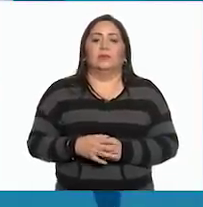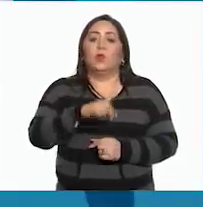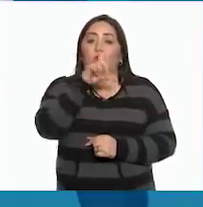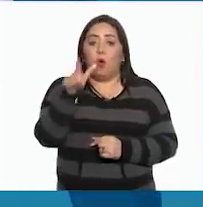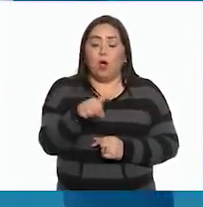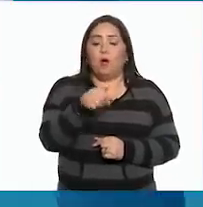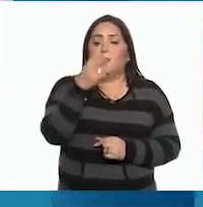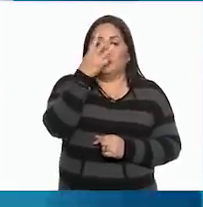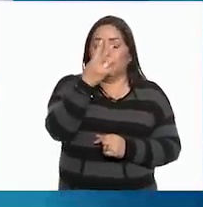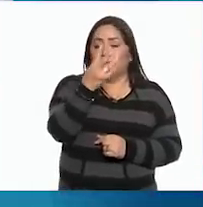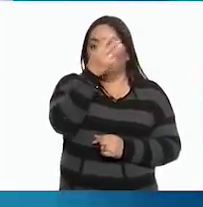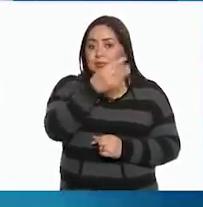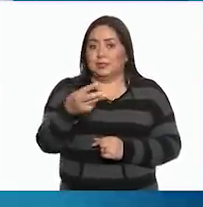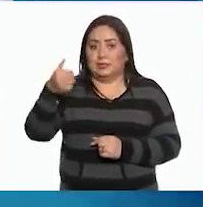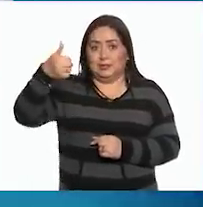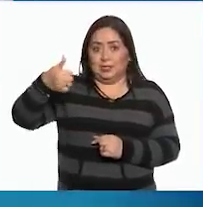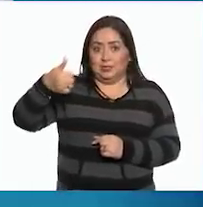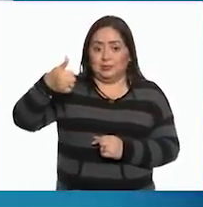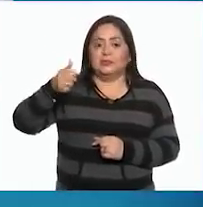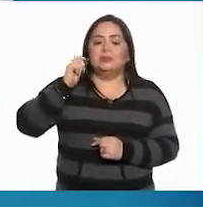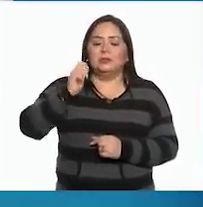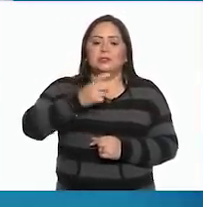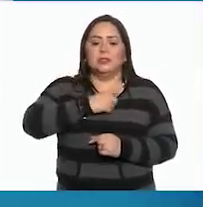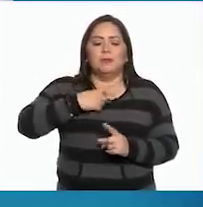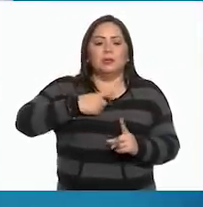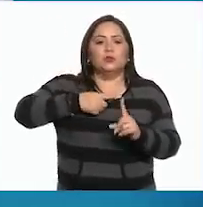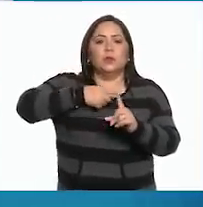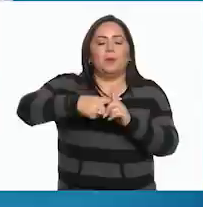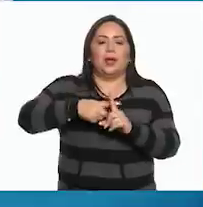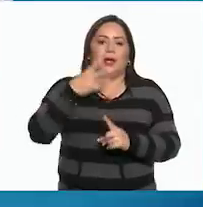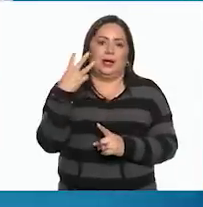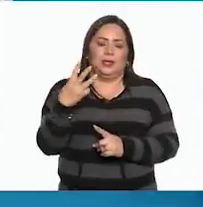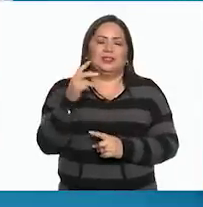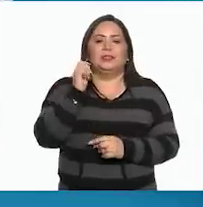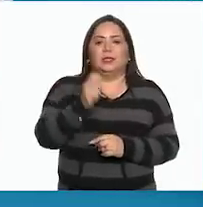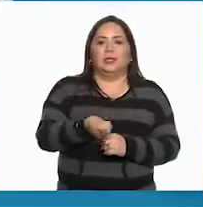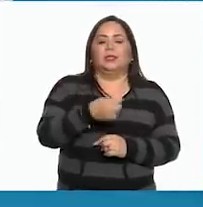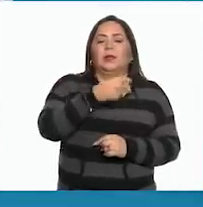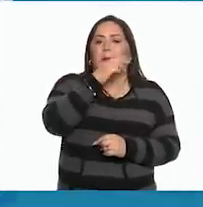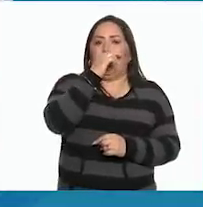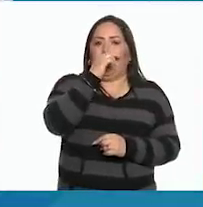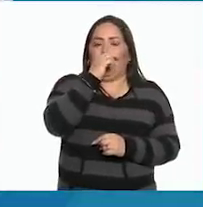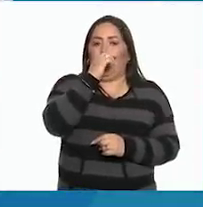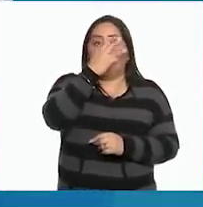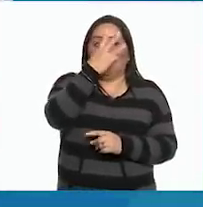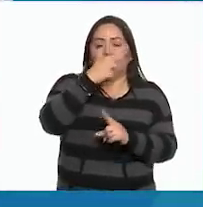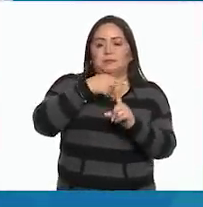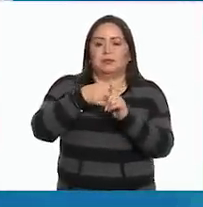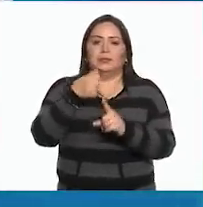Y luego del 3 al 6 debo sumar 3.